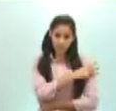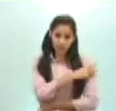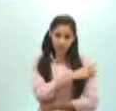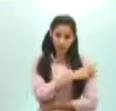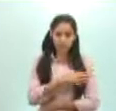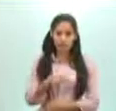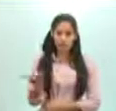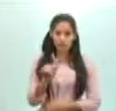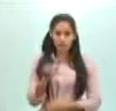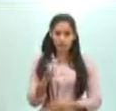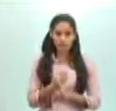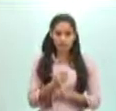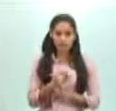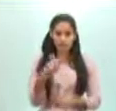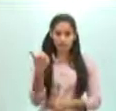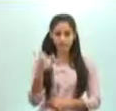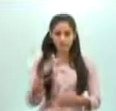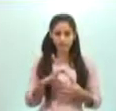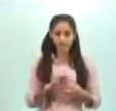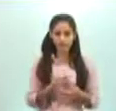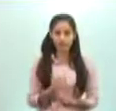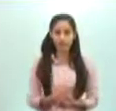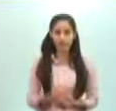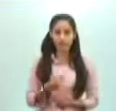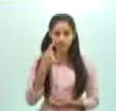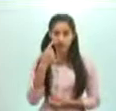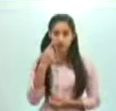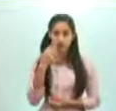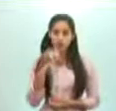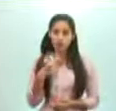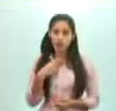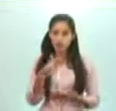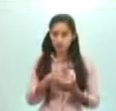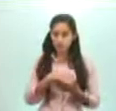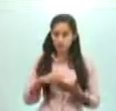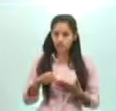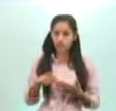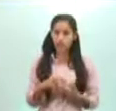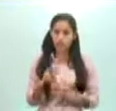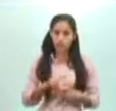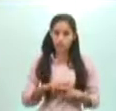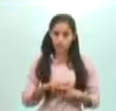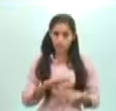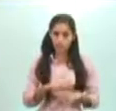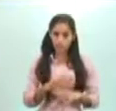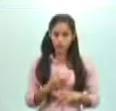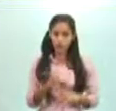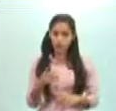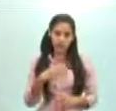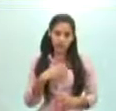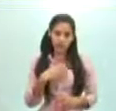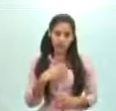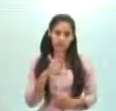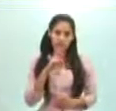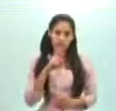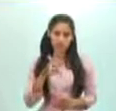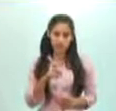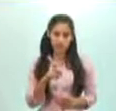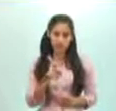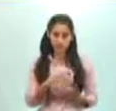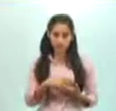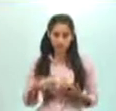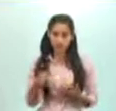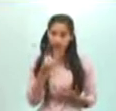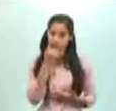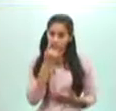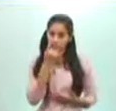lo trabajaron en el 10º grado. Fíjense todos cómo se escriben las palabras para que después no tengan dificultad en su